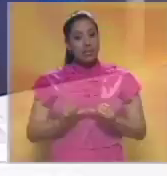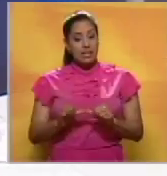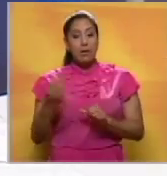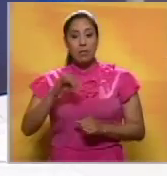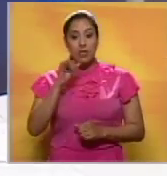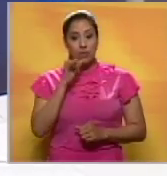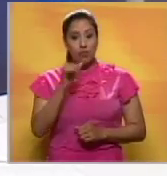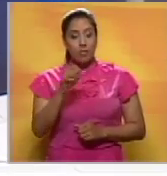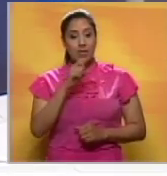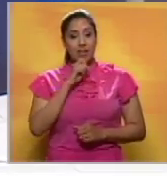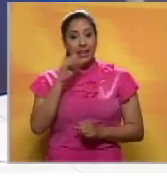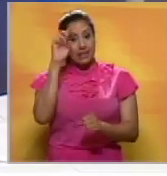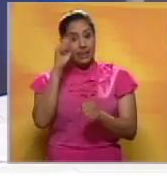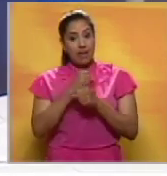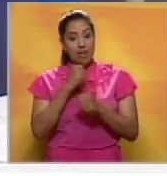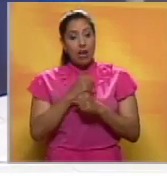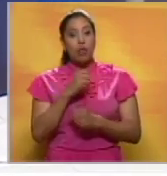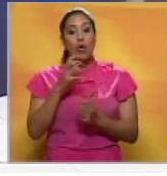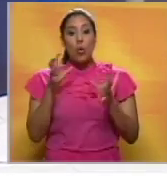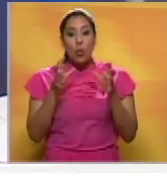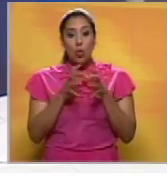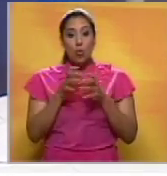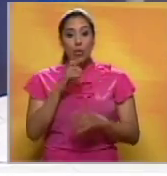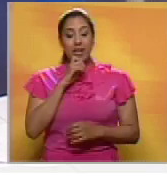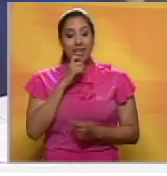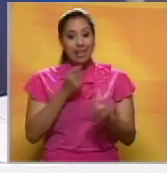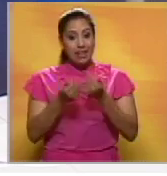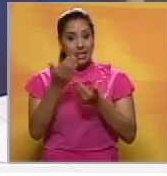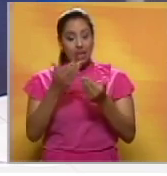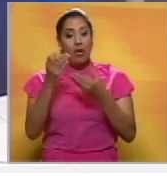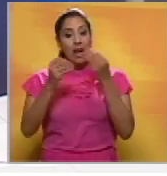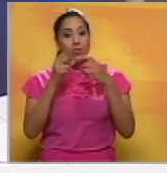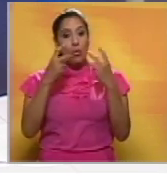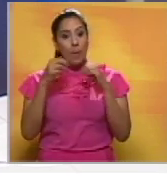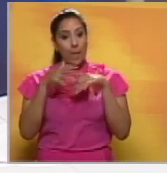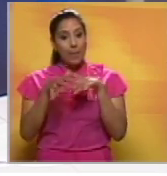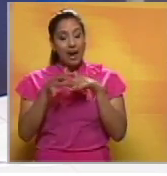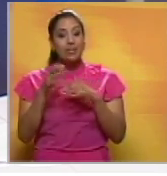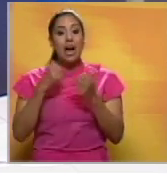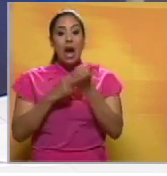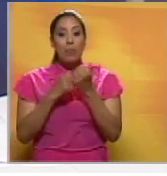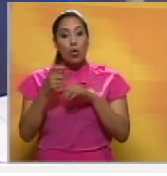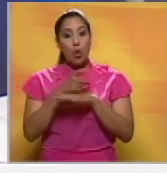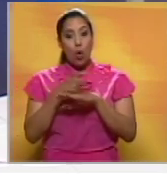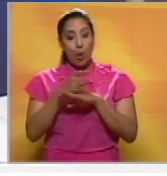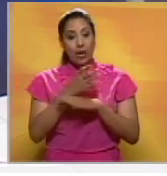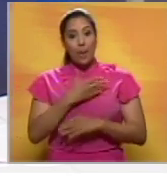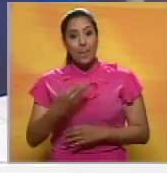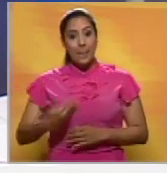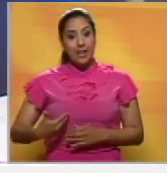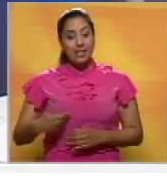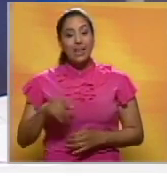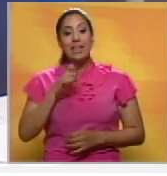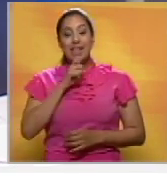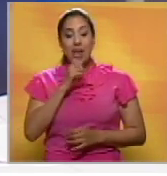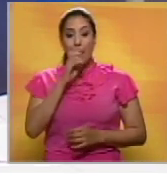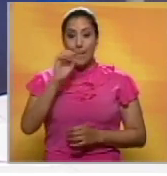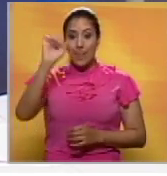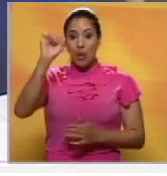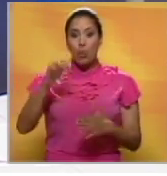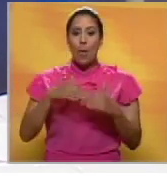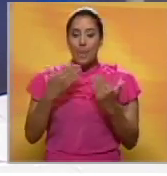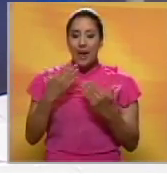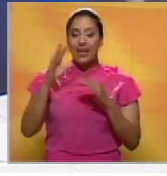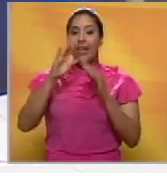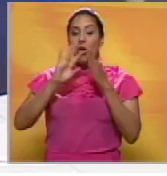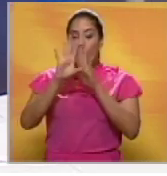Continuamos con las informaciones. Trabajadores del sector de las finanzas realizan una movilización en apoyo al gobierno del presidente de la República, Nicolás Maduro,